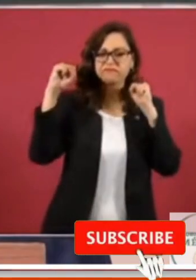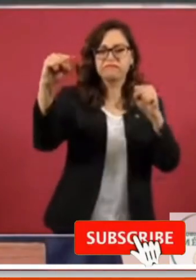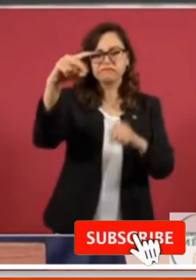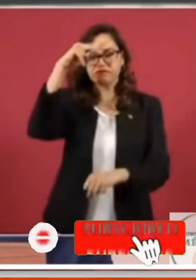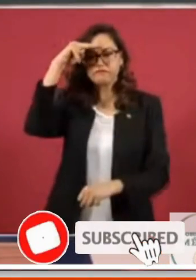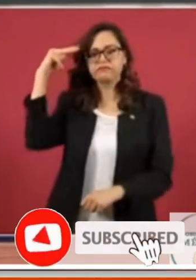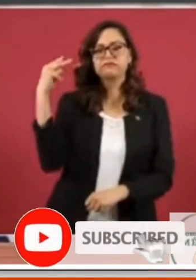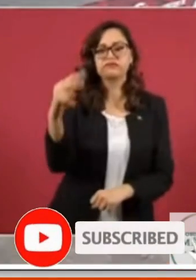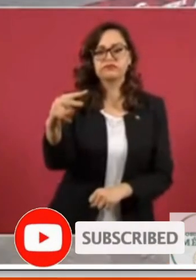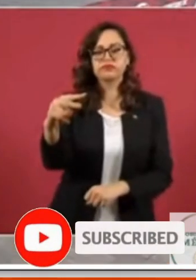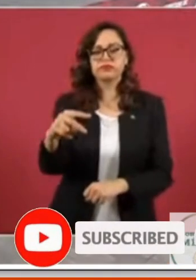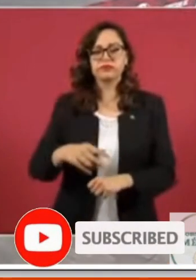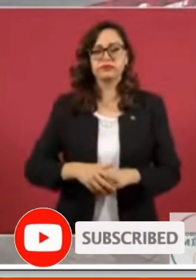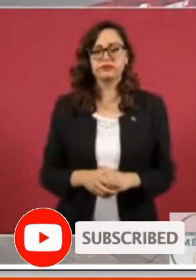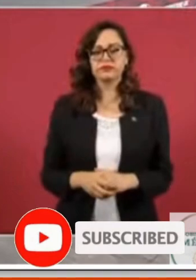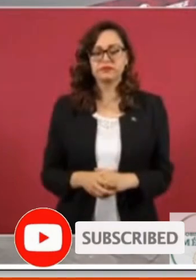¡Gracias!